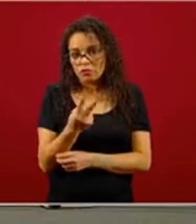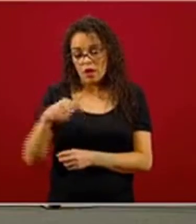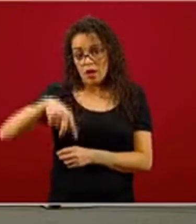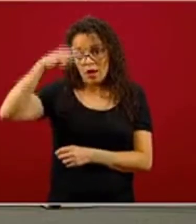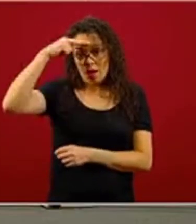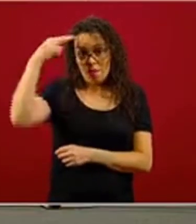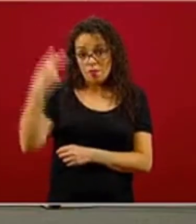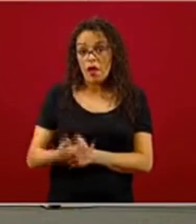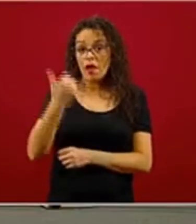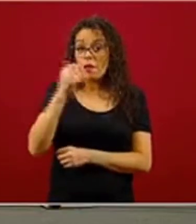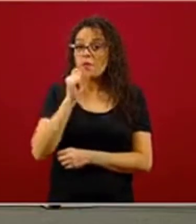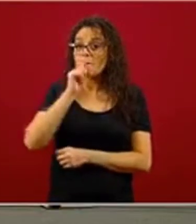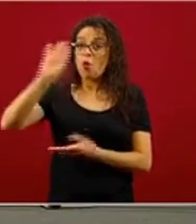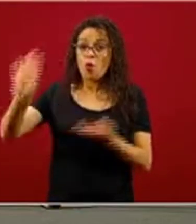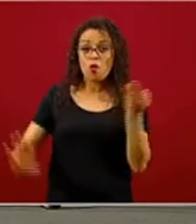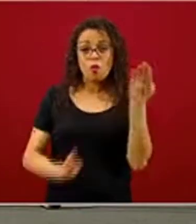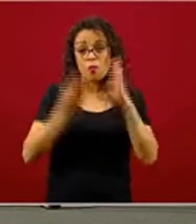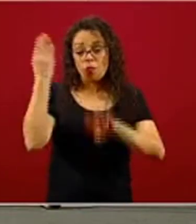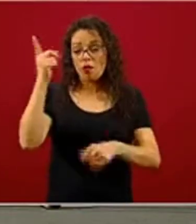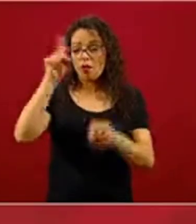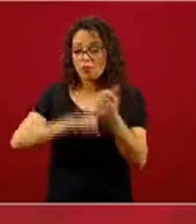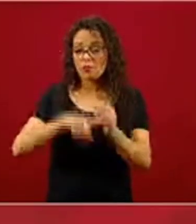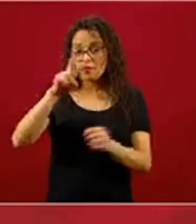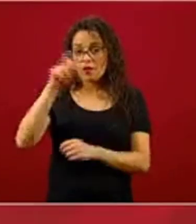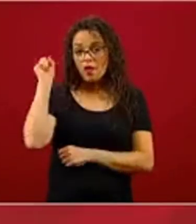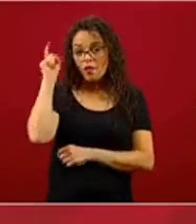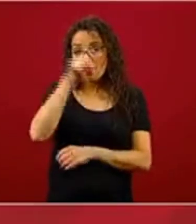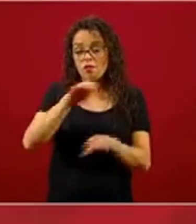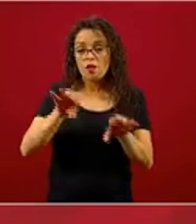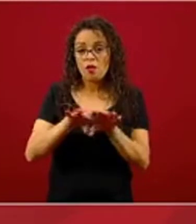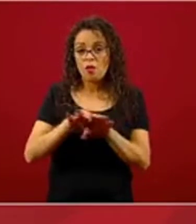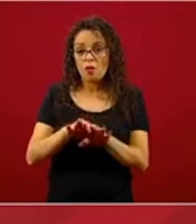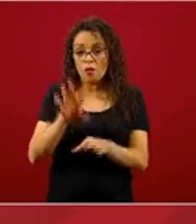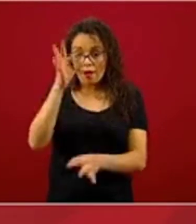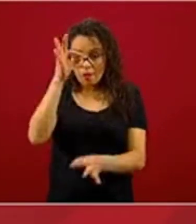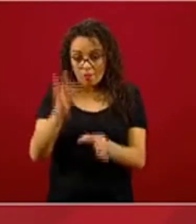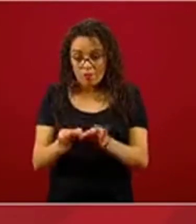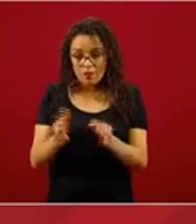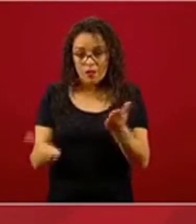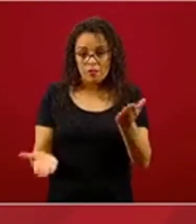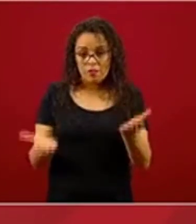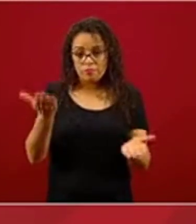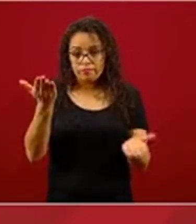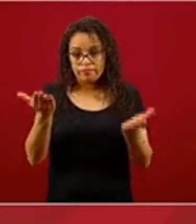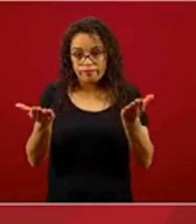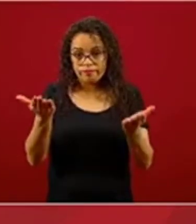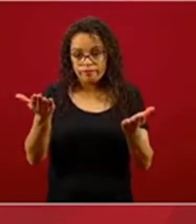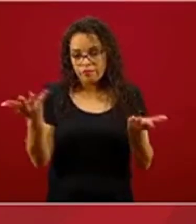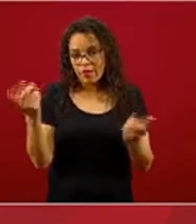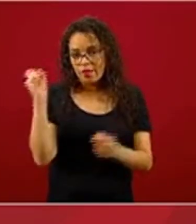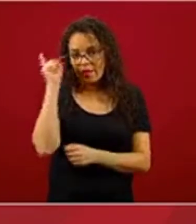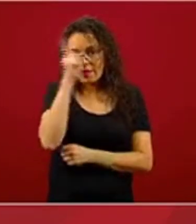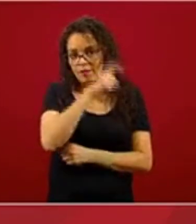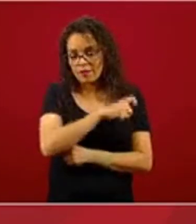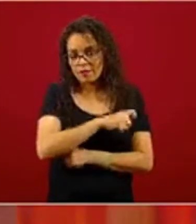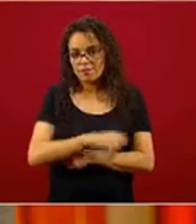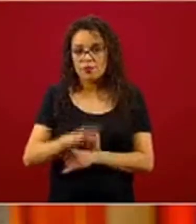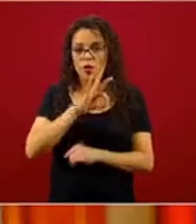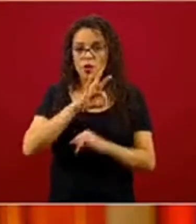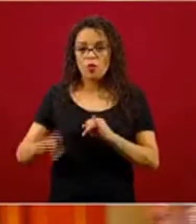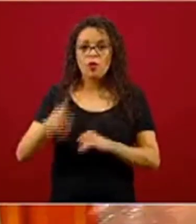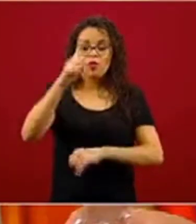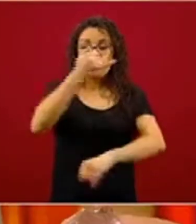muy difícil encontrar el punto exacto de balance. Entonces, termino diciendo lo de Iztapalapa, pues